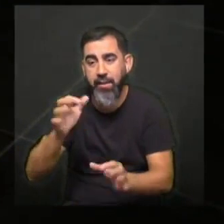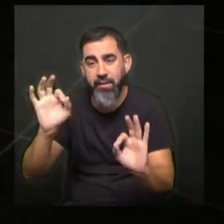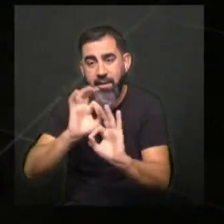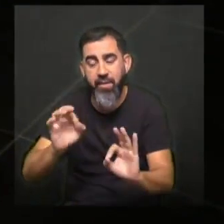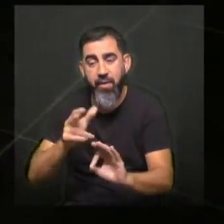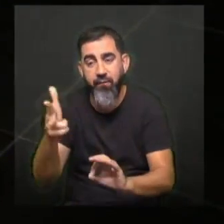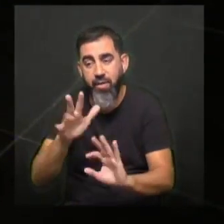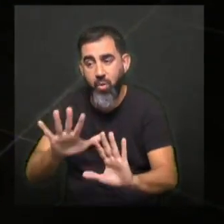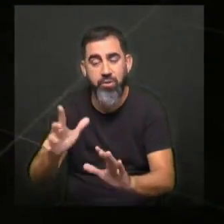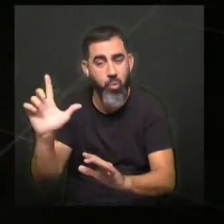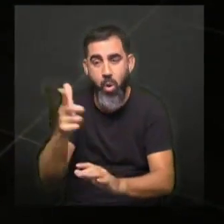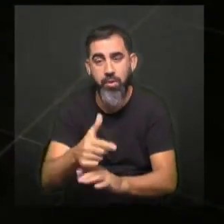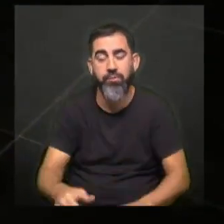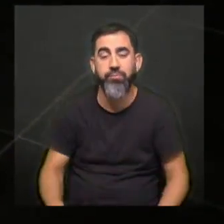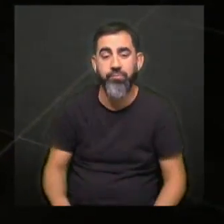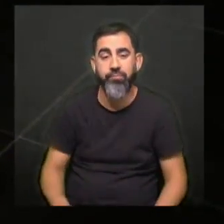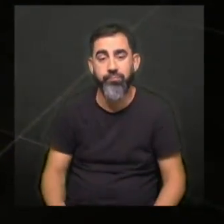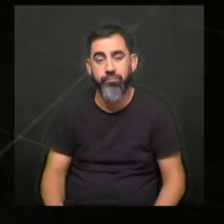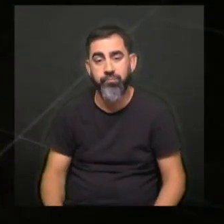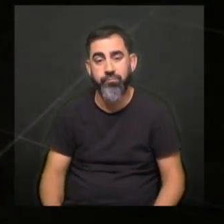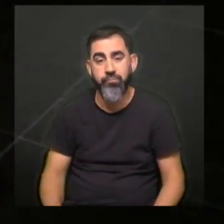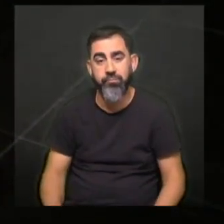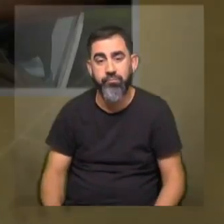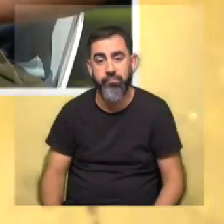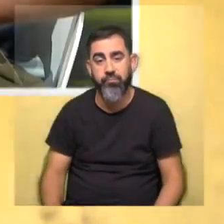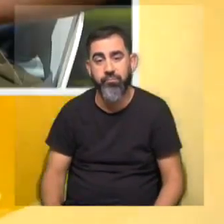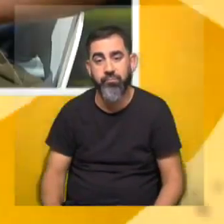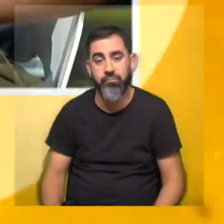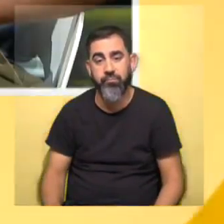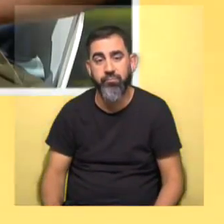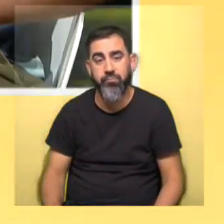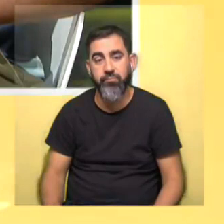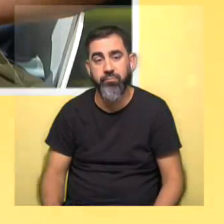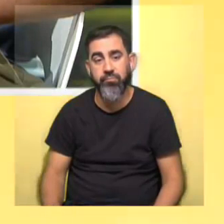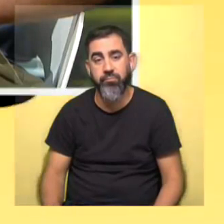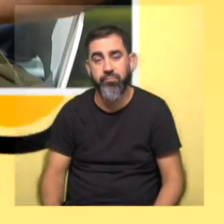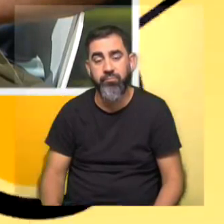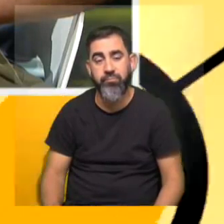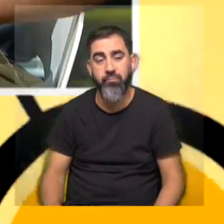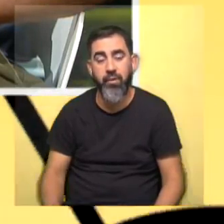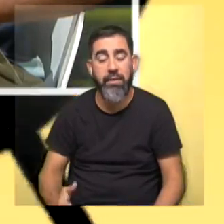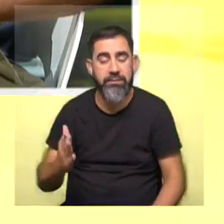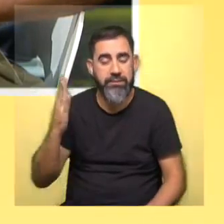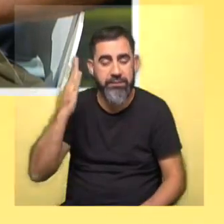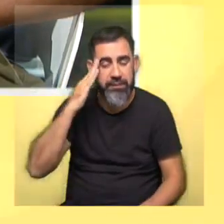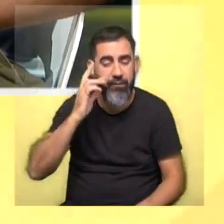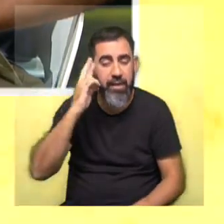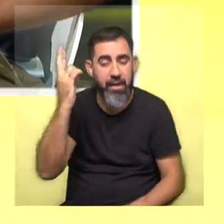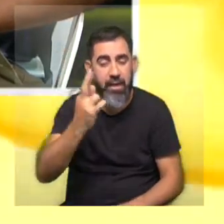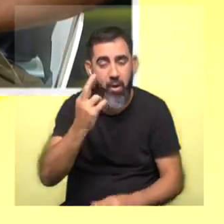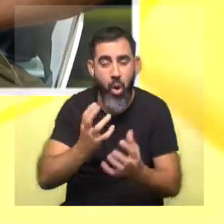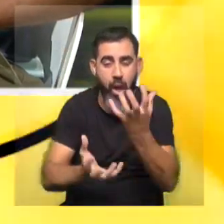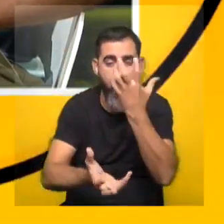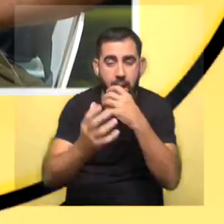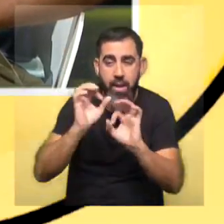así, no se encuentra. No, y lo que decía, para quienes sabíamos que era muy raro ver un animal en libertad,